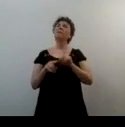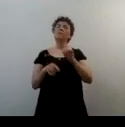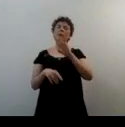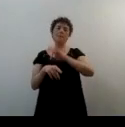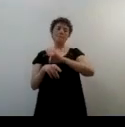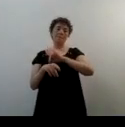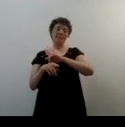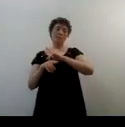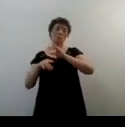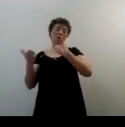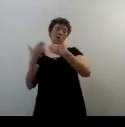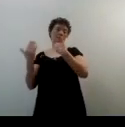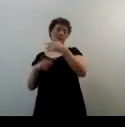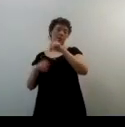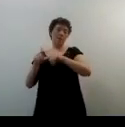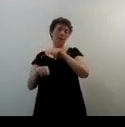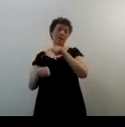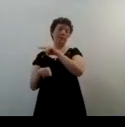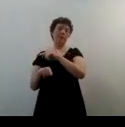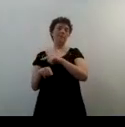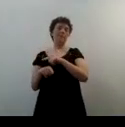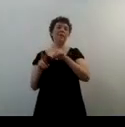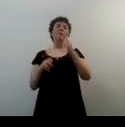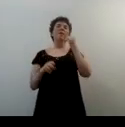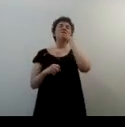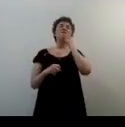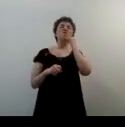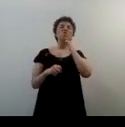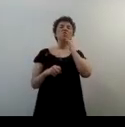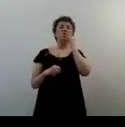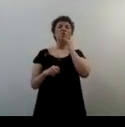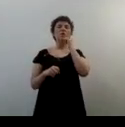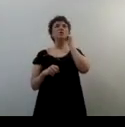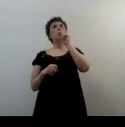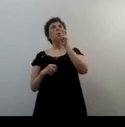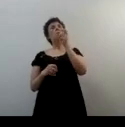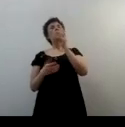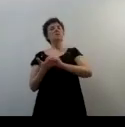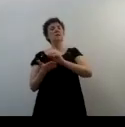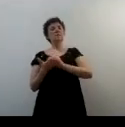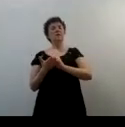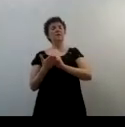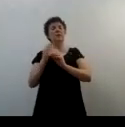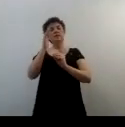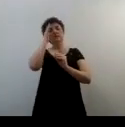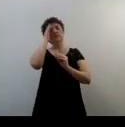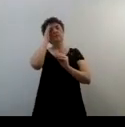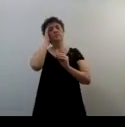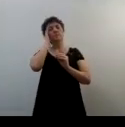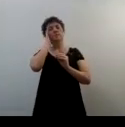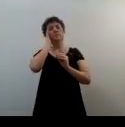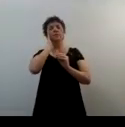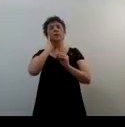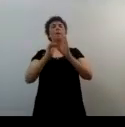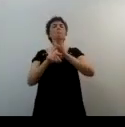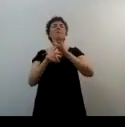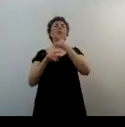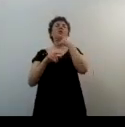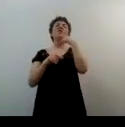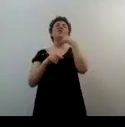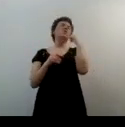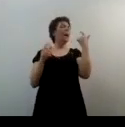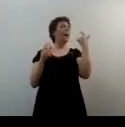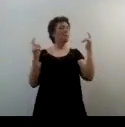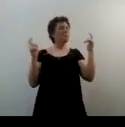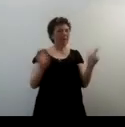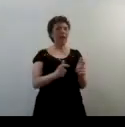hables, obviamente, con el tema de las frutas, que yo veo muchas veces que desde el médico restringe la fruta